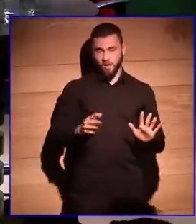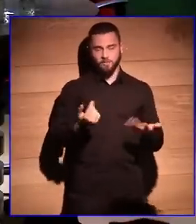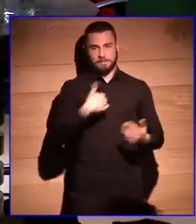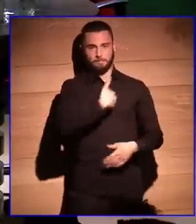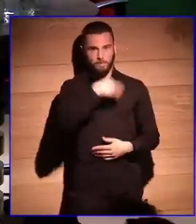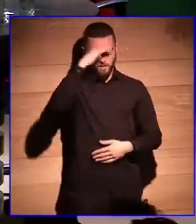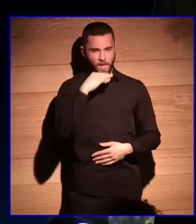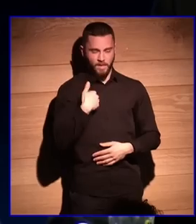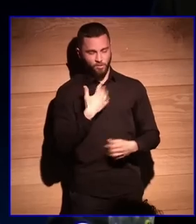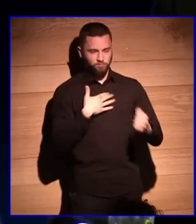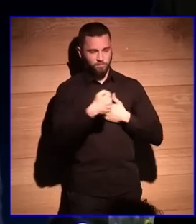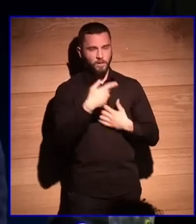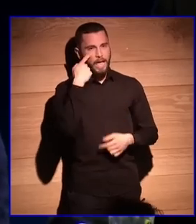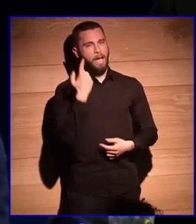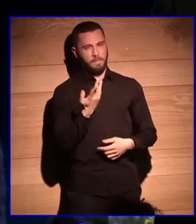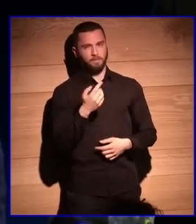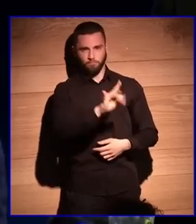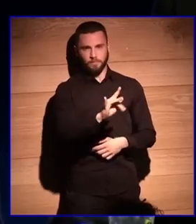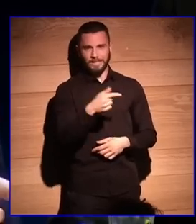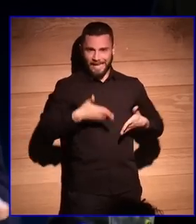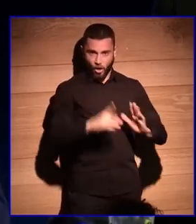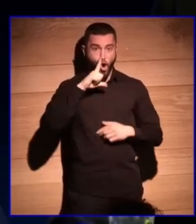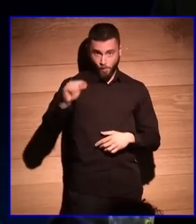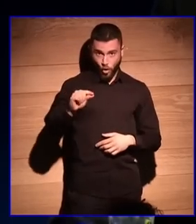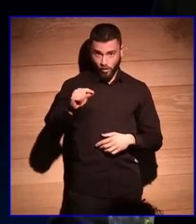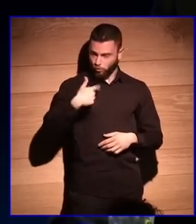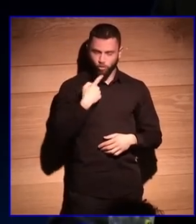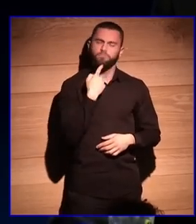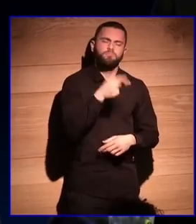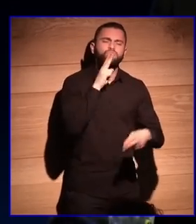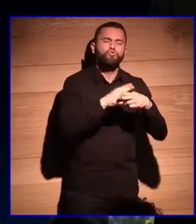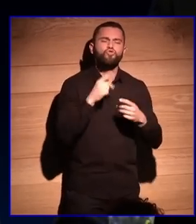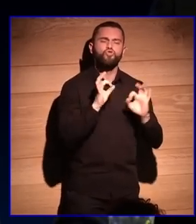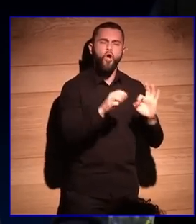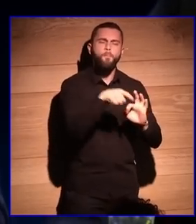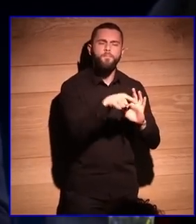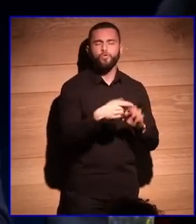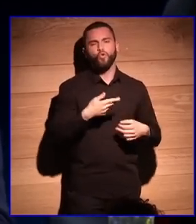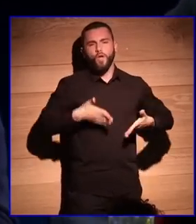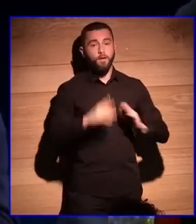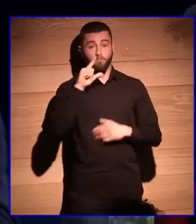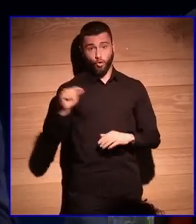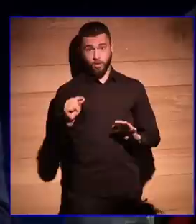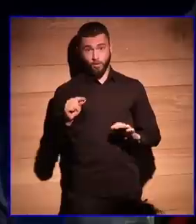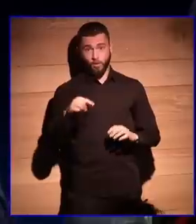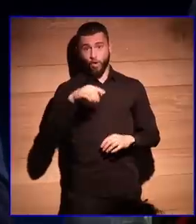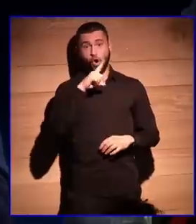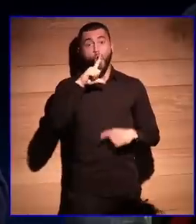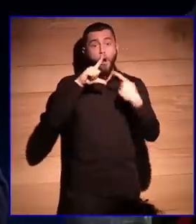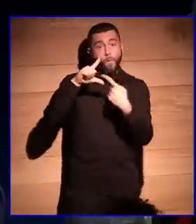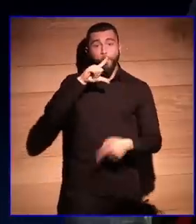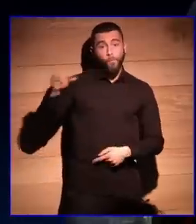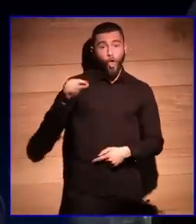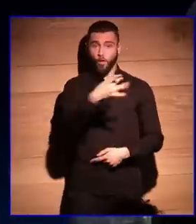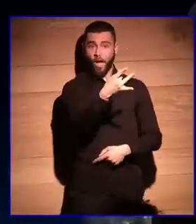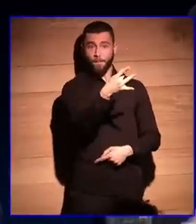y digo, vale, sí. Hijo pródigo, porque te voy a llamar hijo pródigo, ¿vale? Pero pródigo de apellido, por parte de